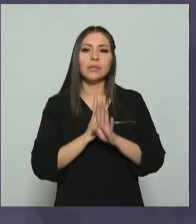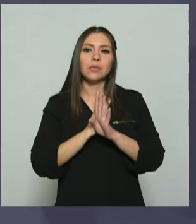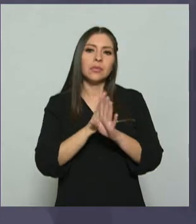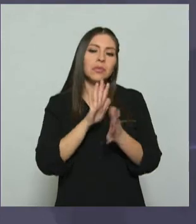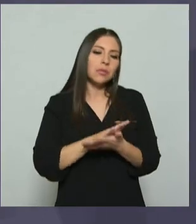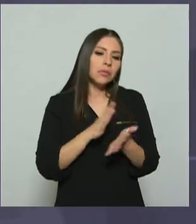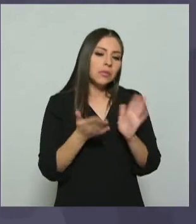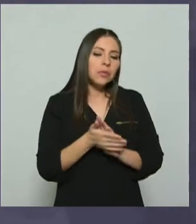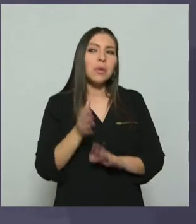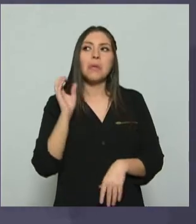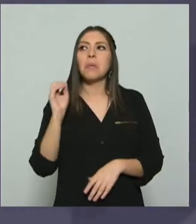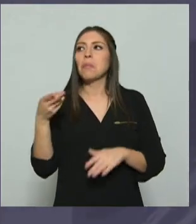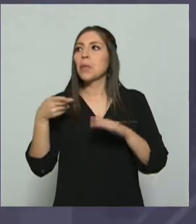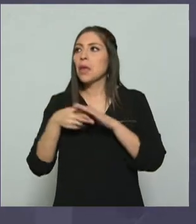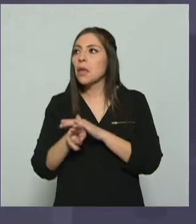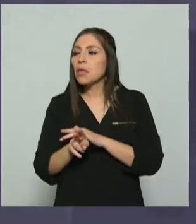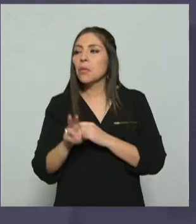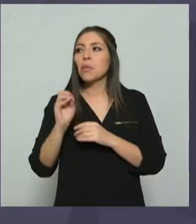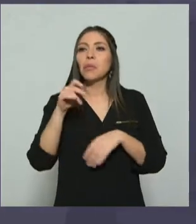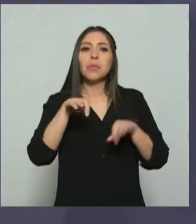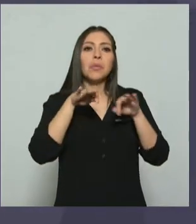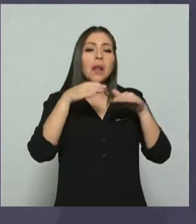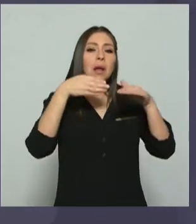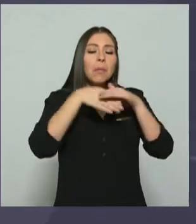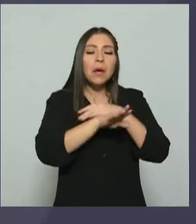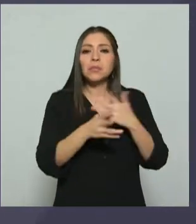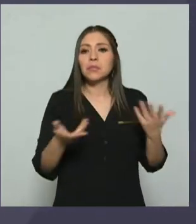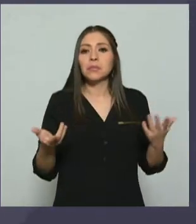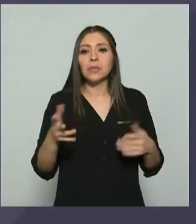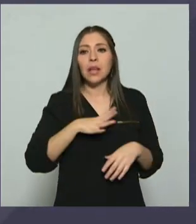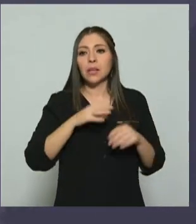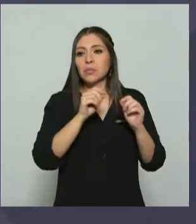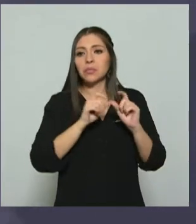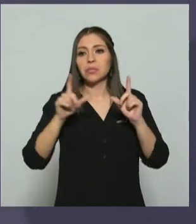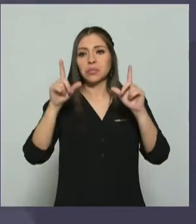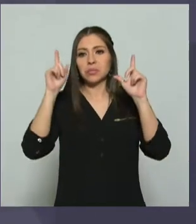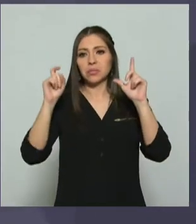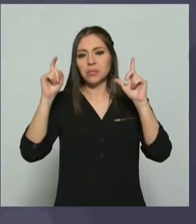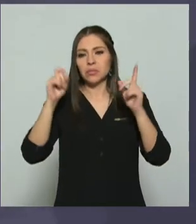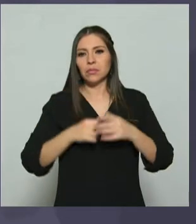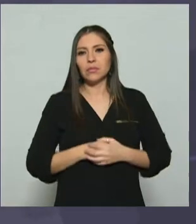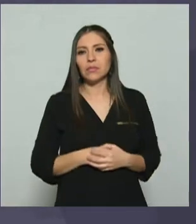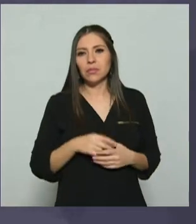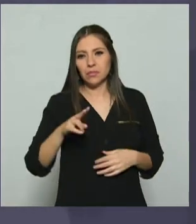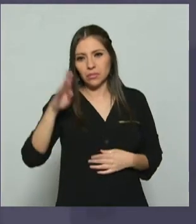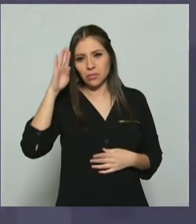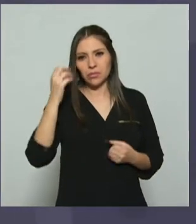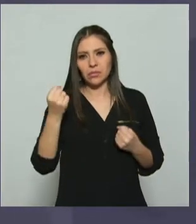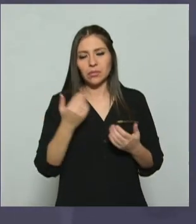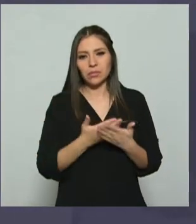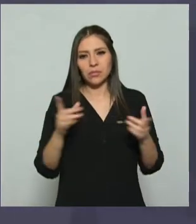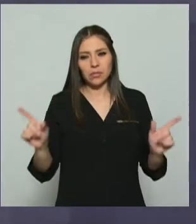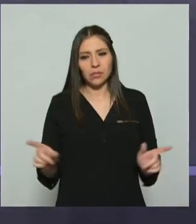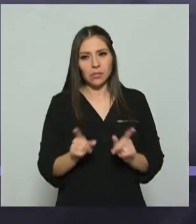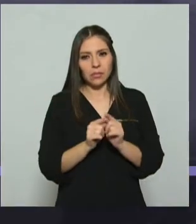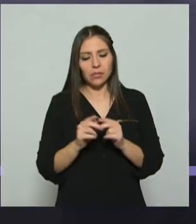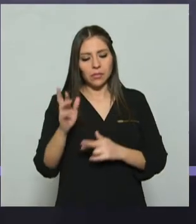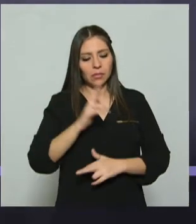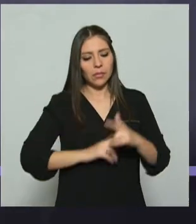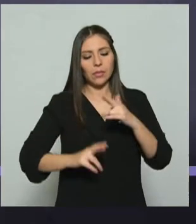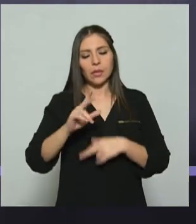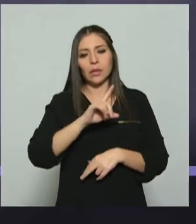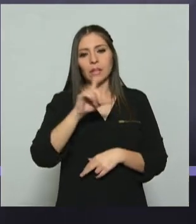el metro, entrando a su trabajo, y ahí están. Es algo muy fuerte. Vamos a hacer una pausa y ya